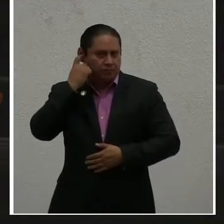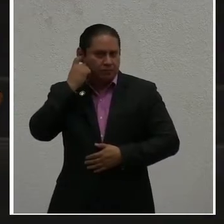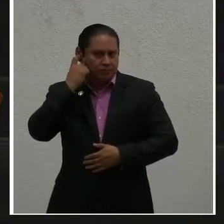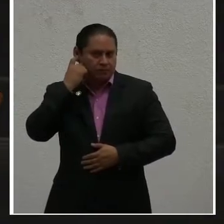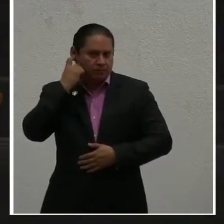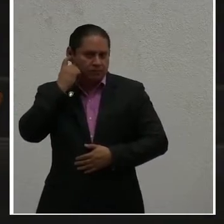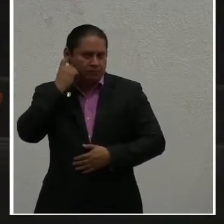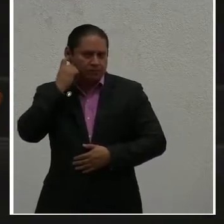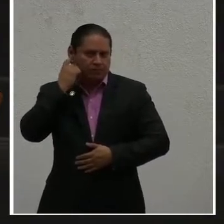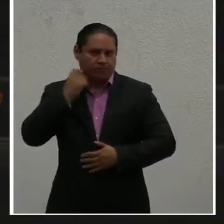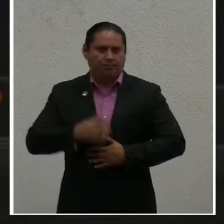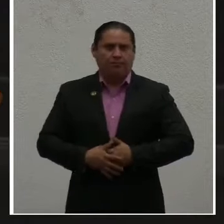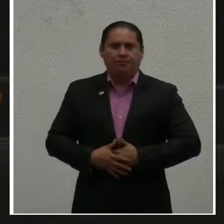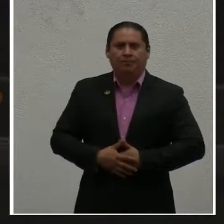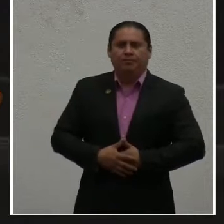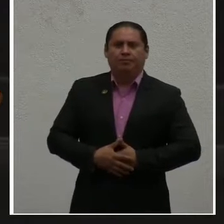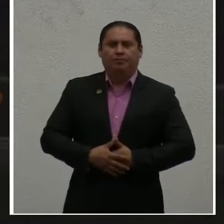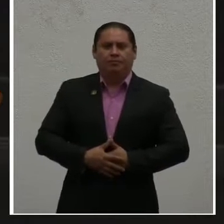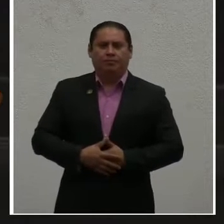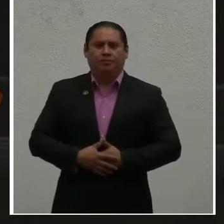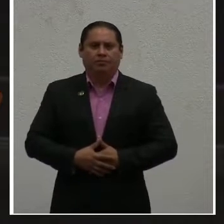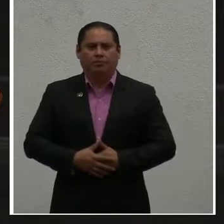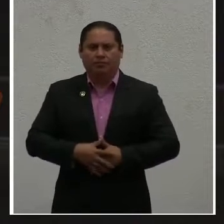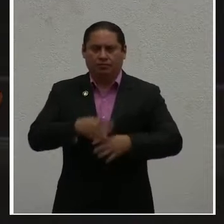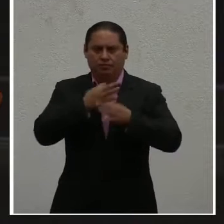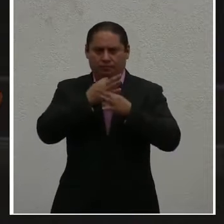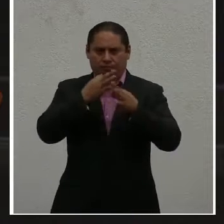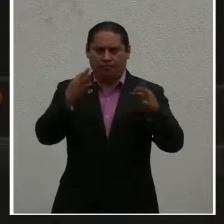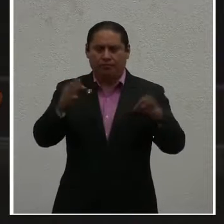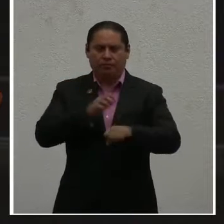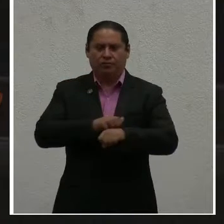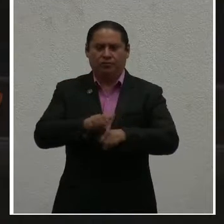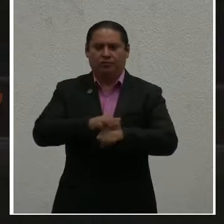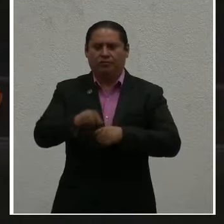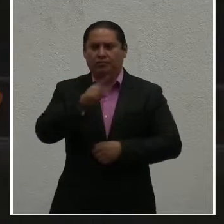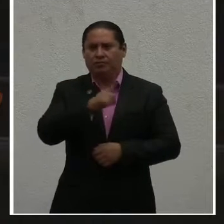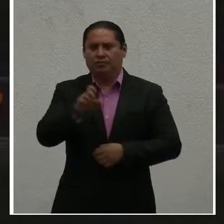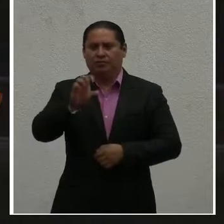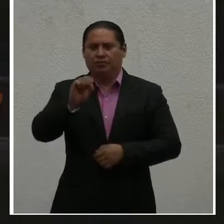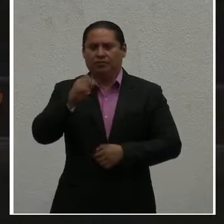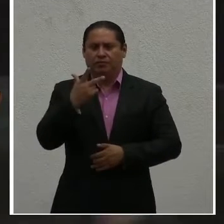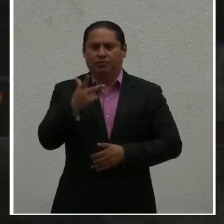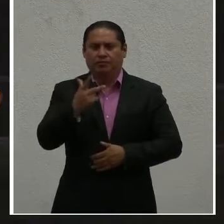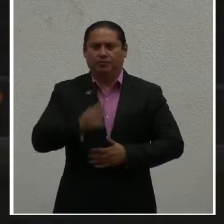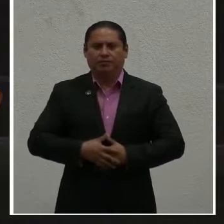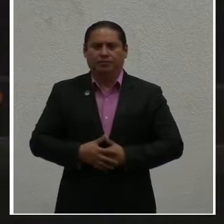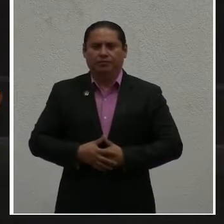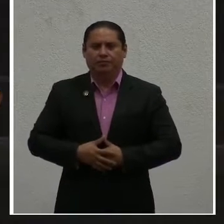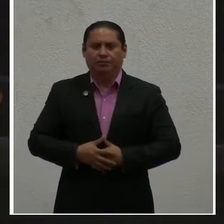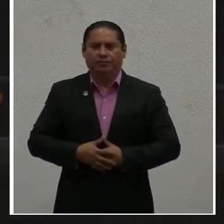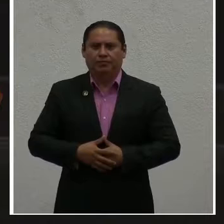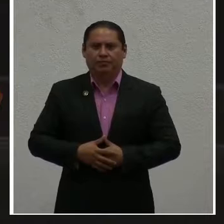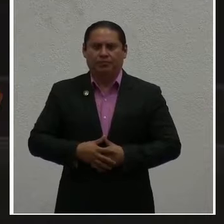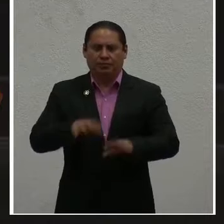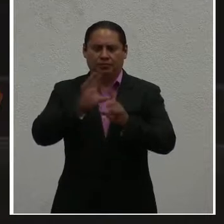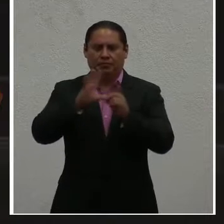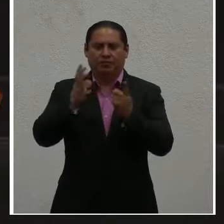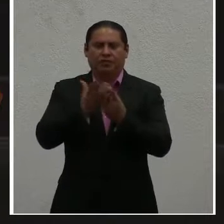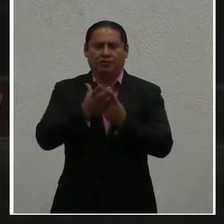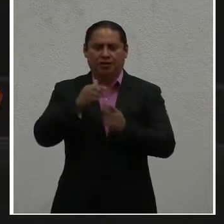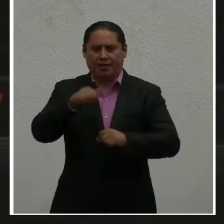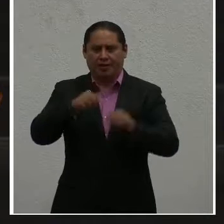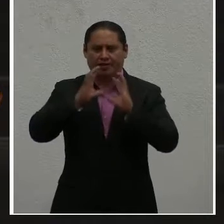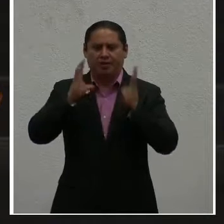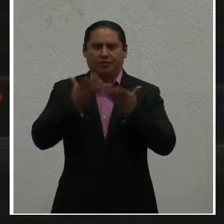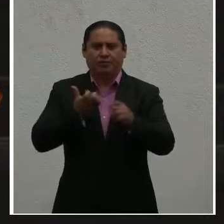Chachotitas, componente AIG. Decreto número 168. La Comisión Permanente de la